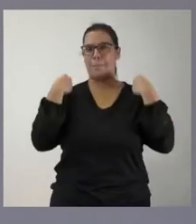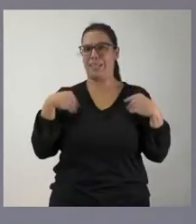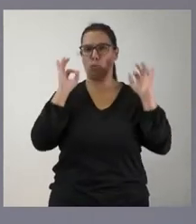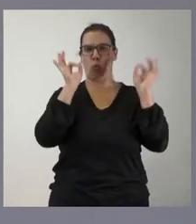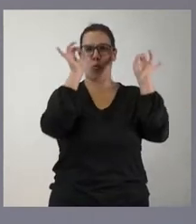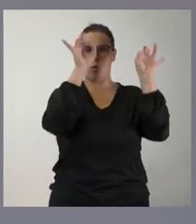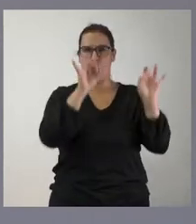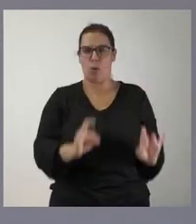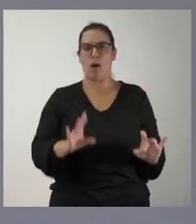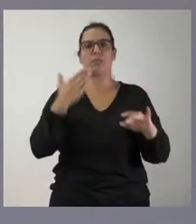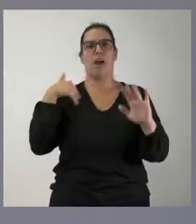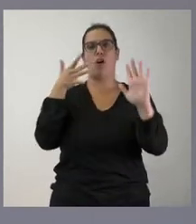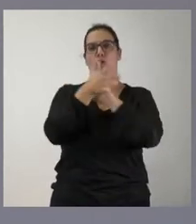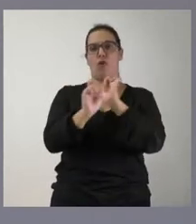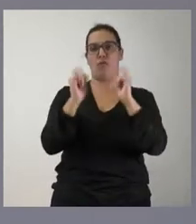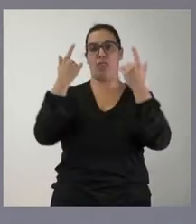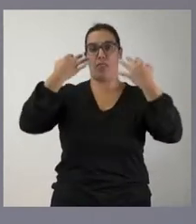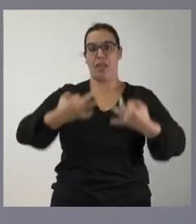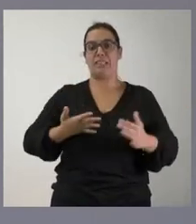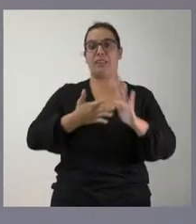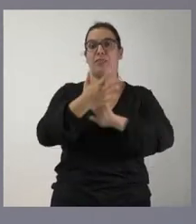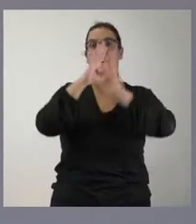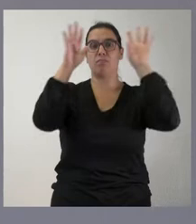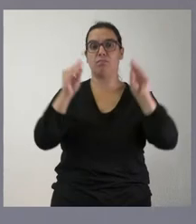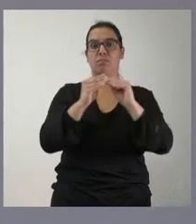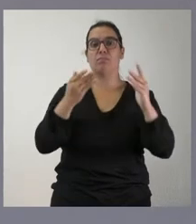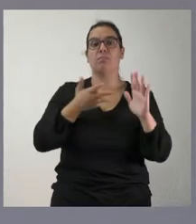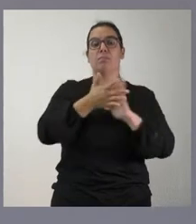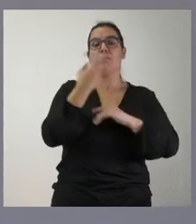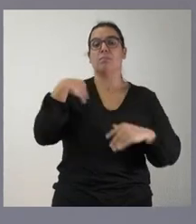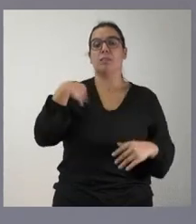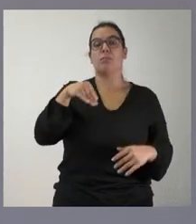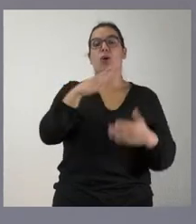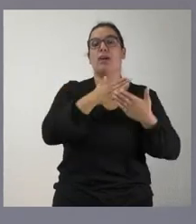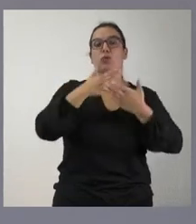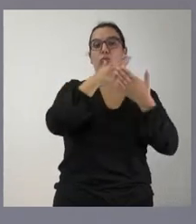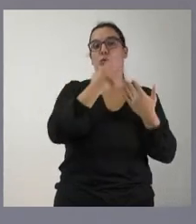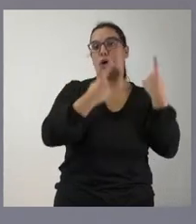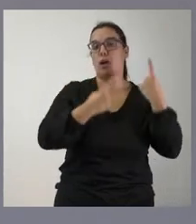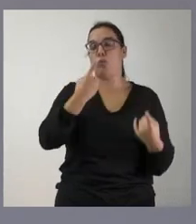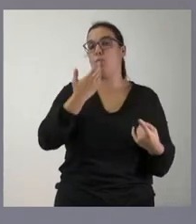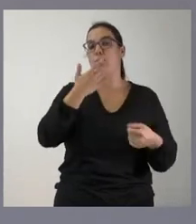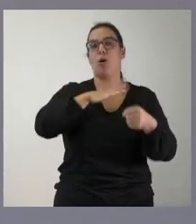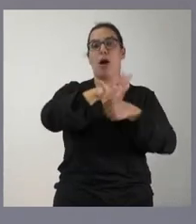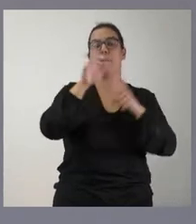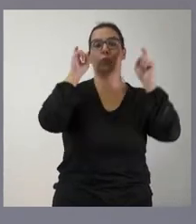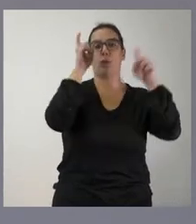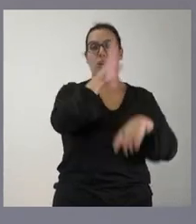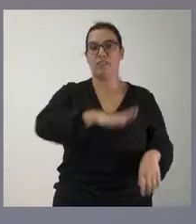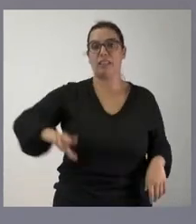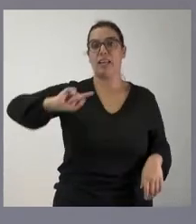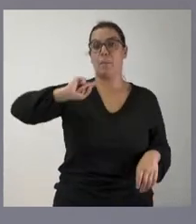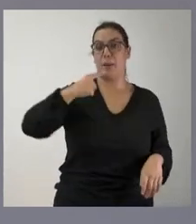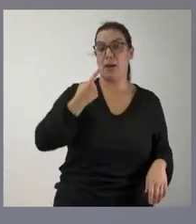carácter definitivo En definitiva lo que supone es la posibilidad de extender algunos estudios en el ámbito de Educación infantil y